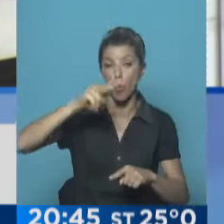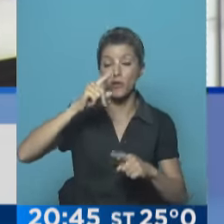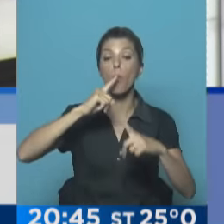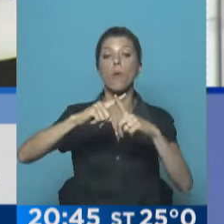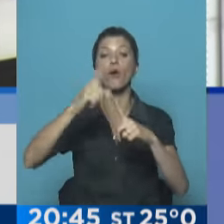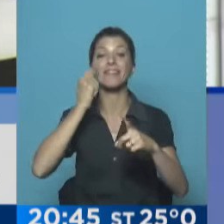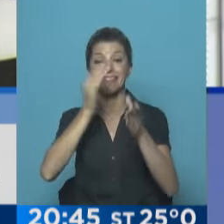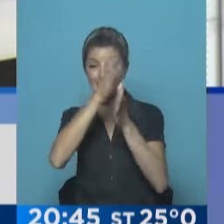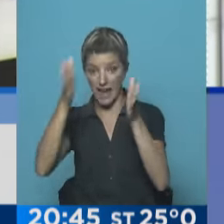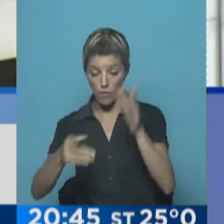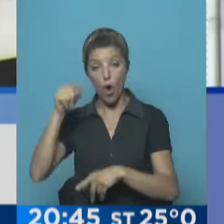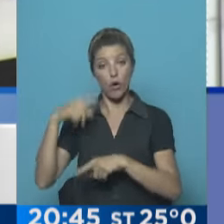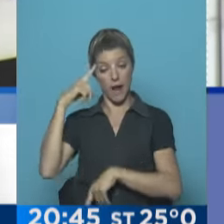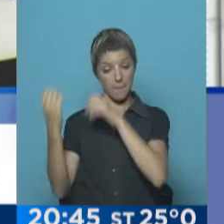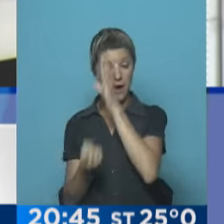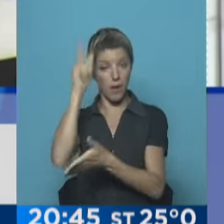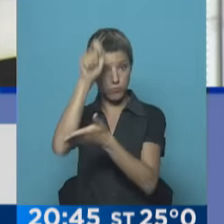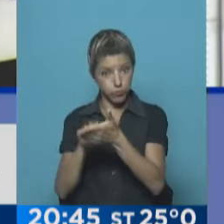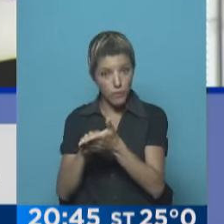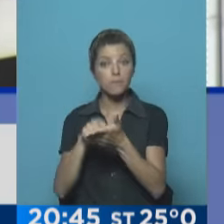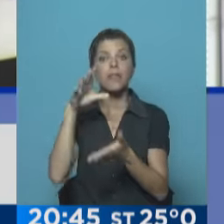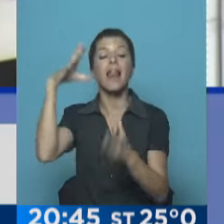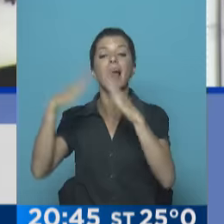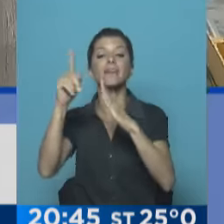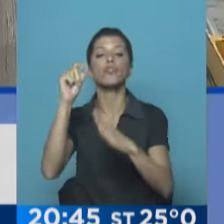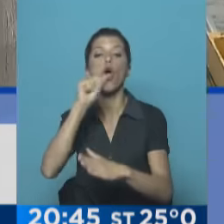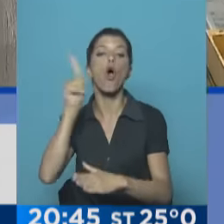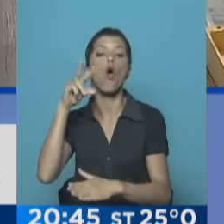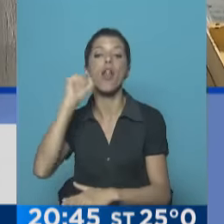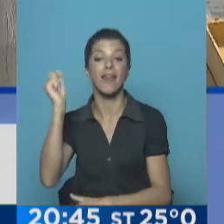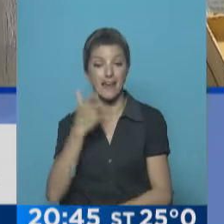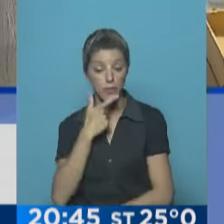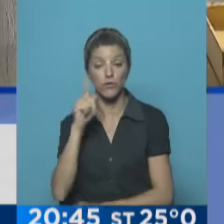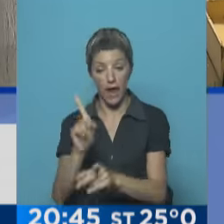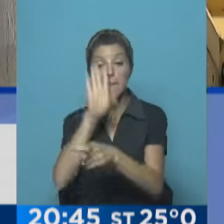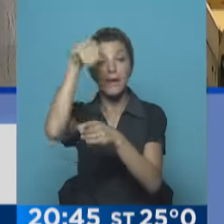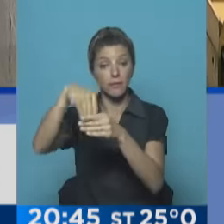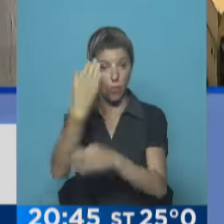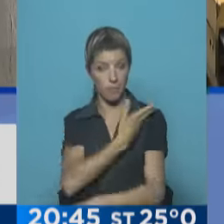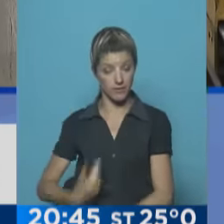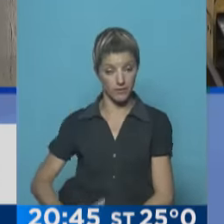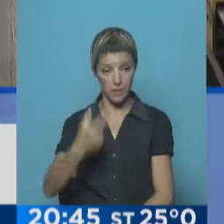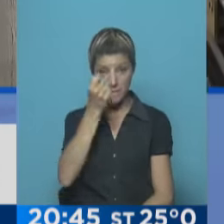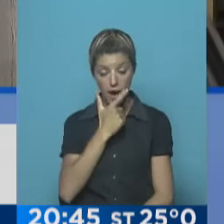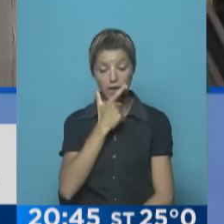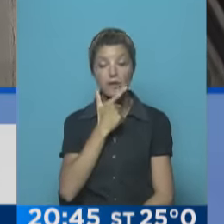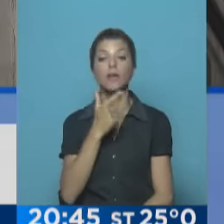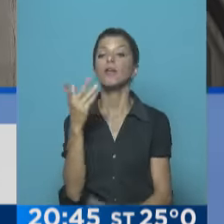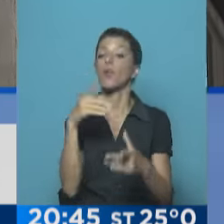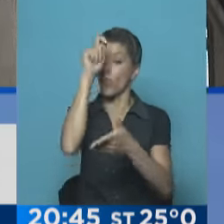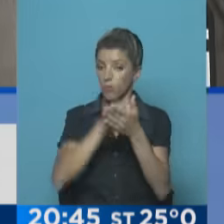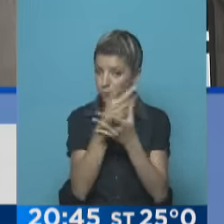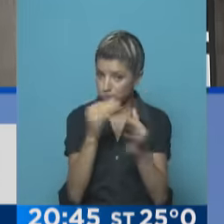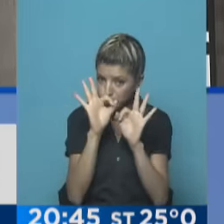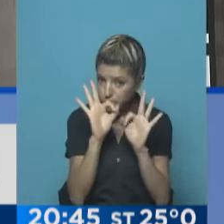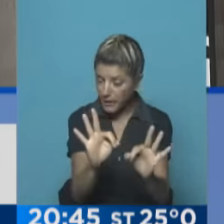del acuerdo se hizo esta mañana en la residencia de Olivos. Allí participó el presidente Mauricio Macri y al finalizar justamente